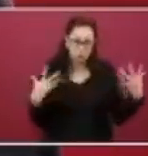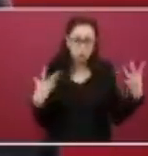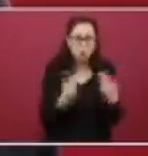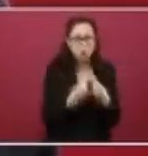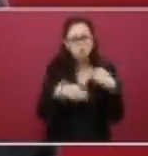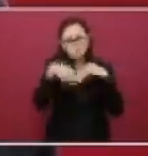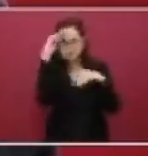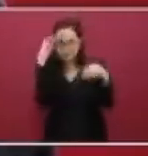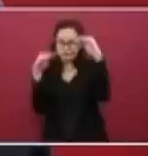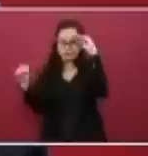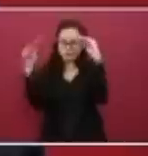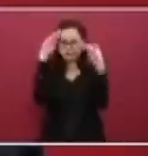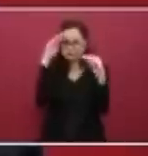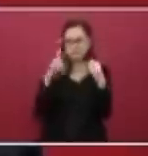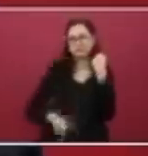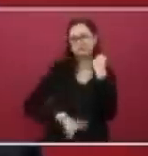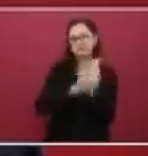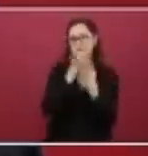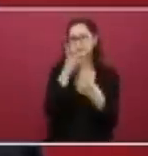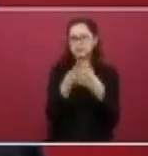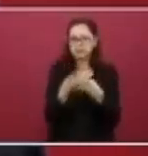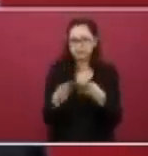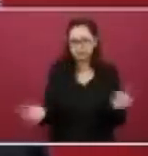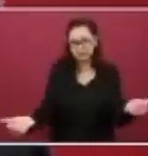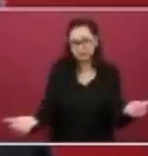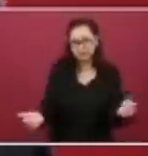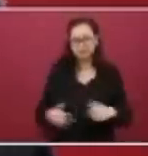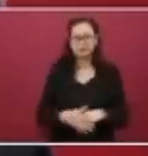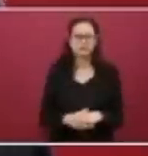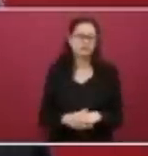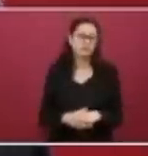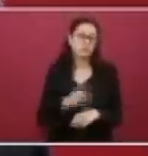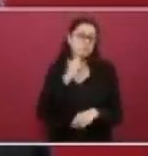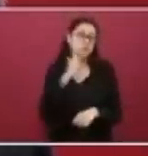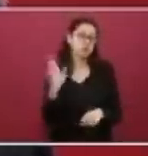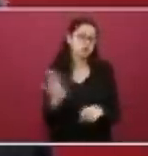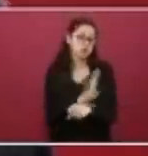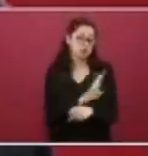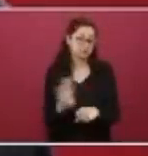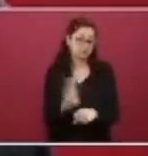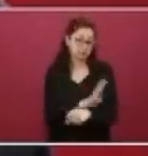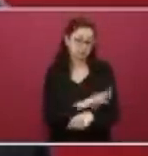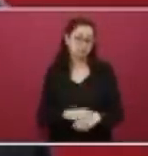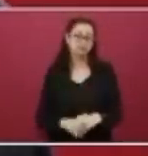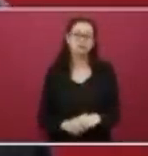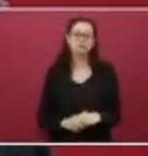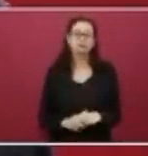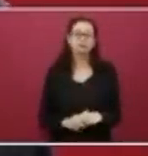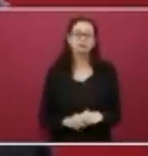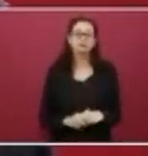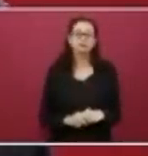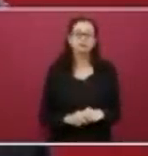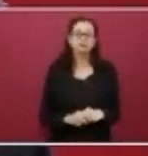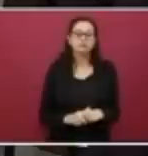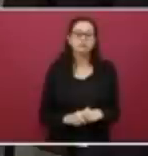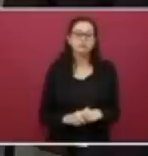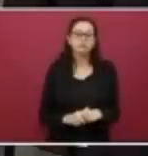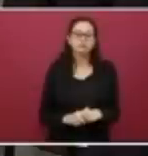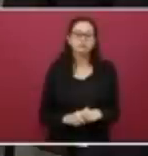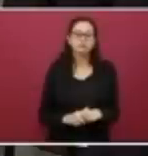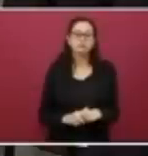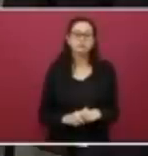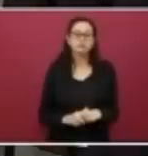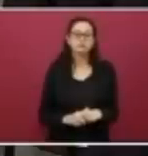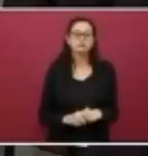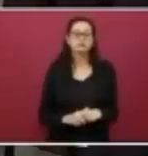lo que más convenga una de las cosas que puse como condición